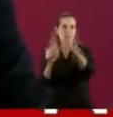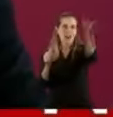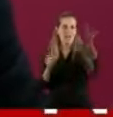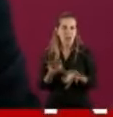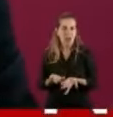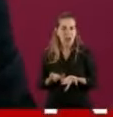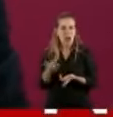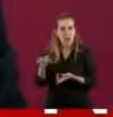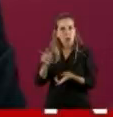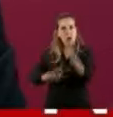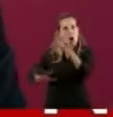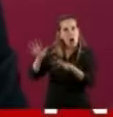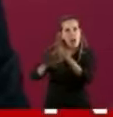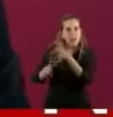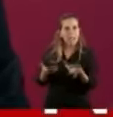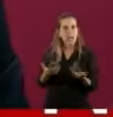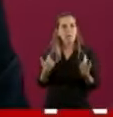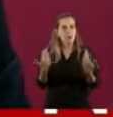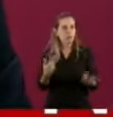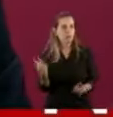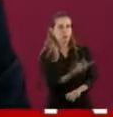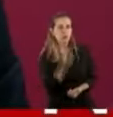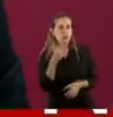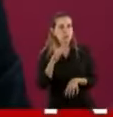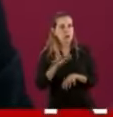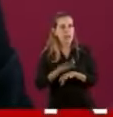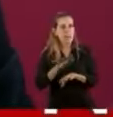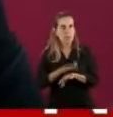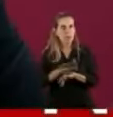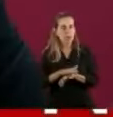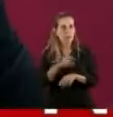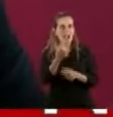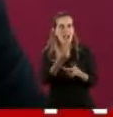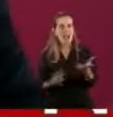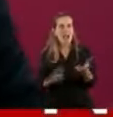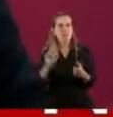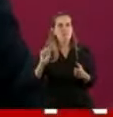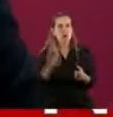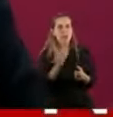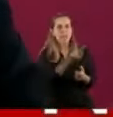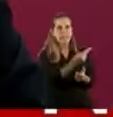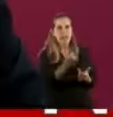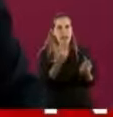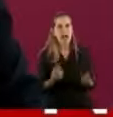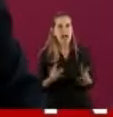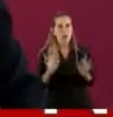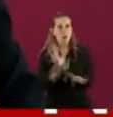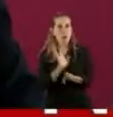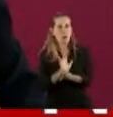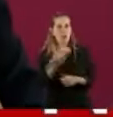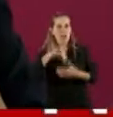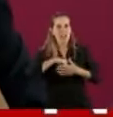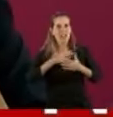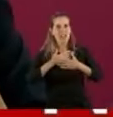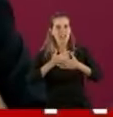Entonces, obviamente que uno siente la profunda responsabilidad sobre cada uno de estos hechos violentos y lo vive en el